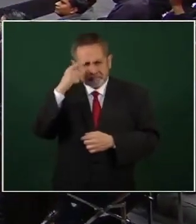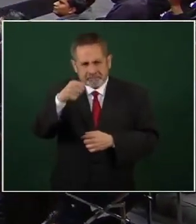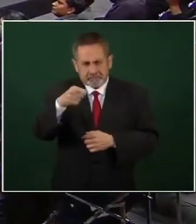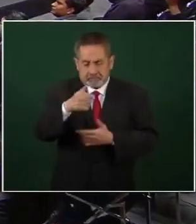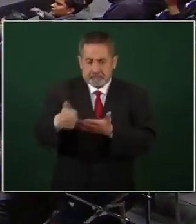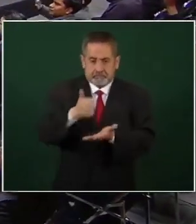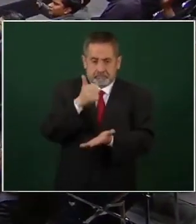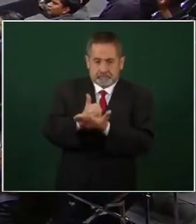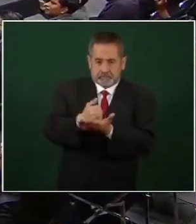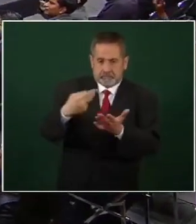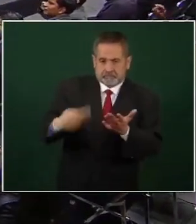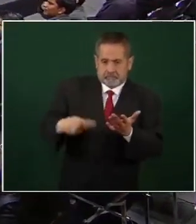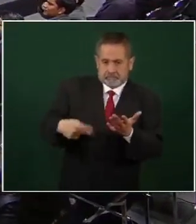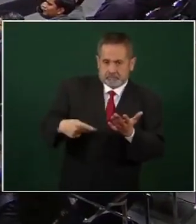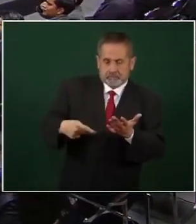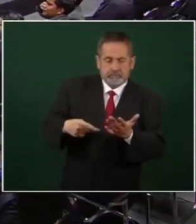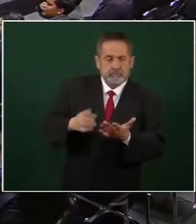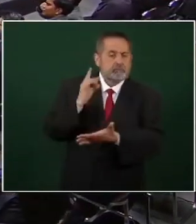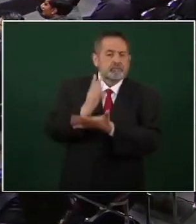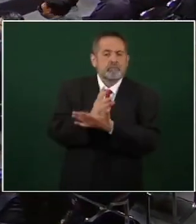ciudad, ¿verdad?